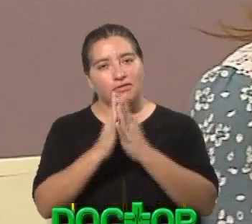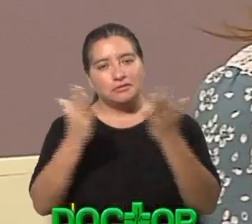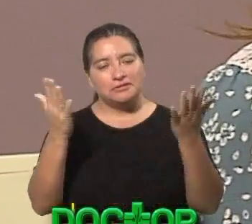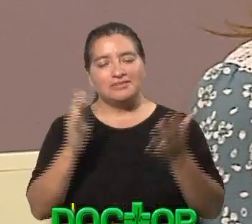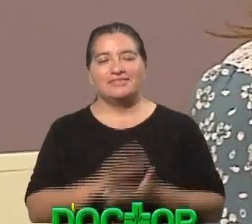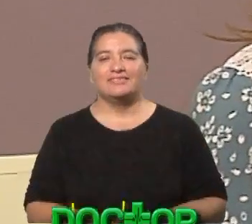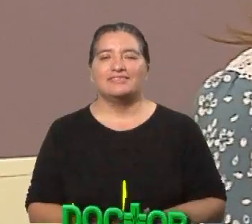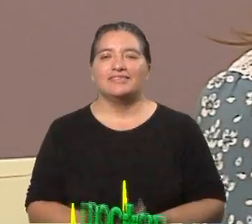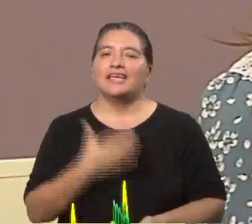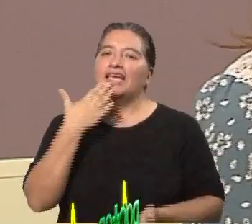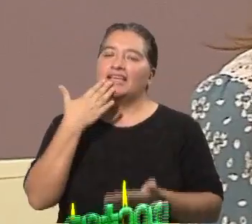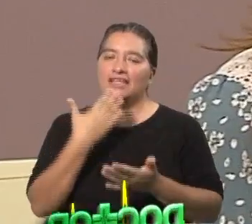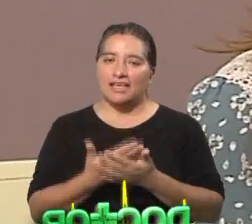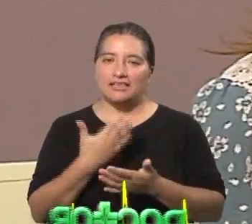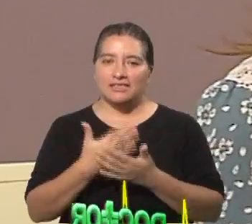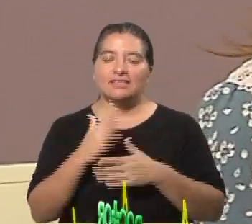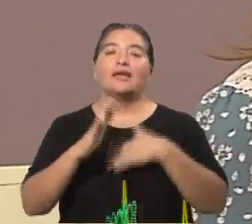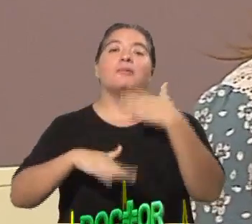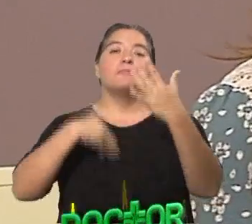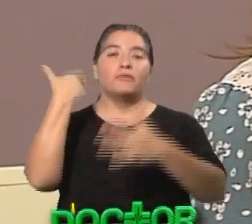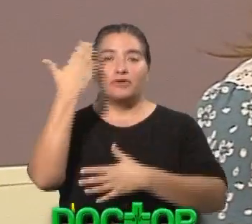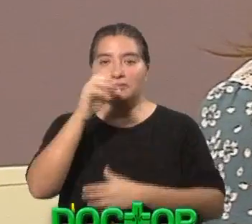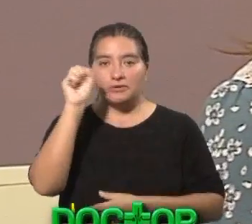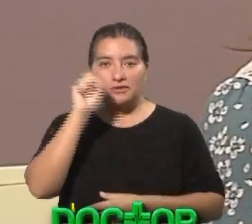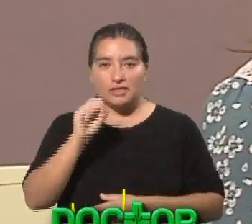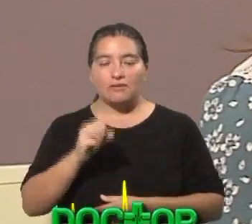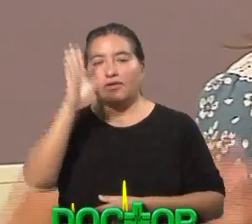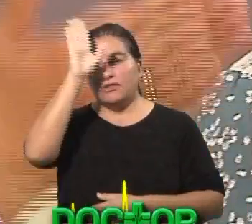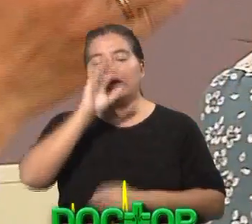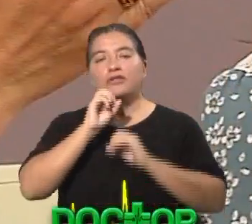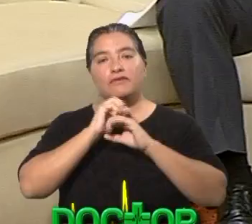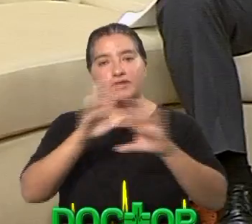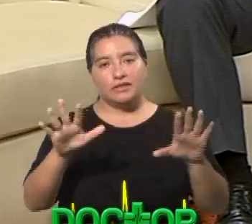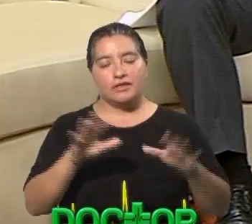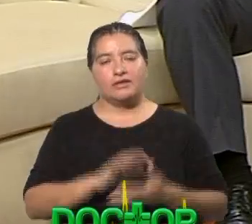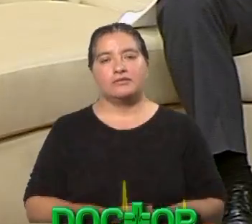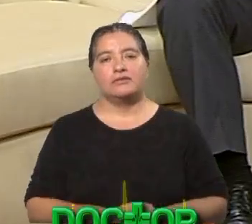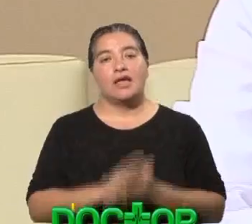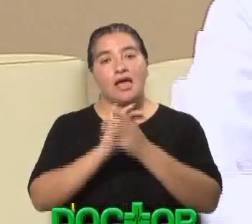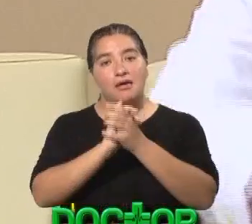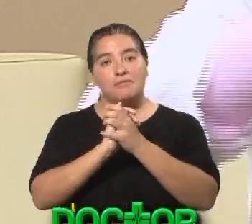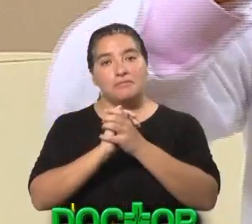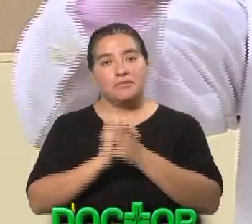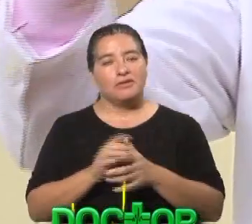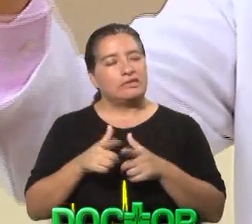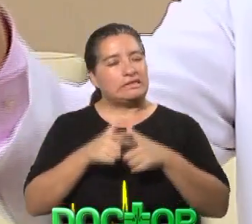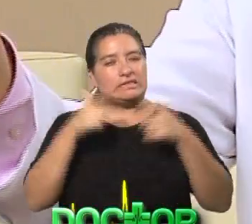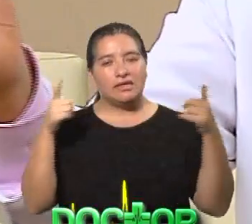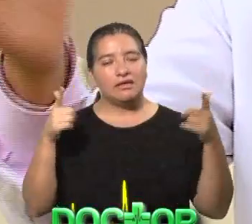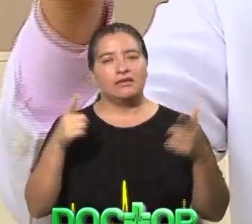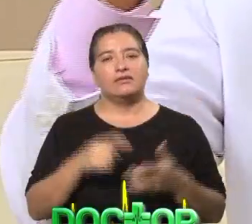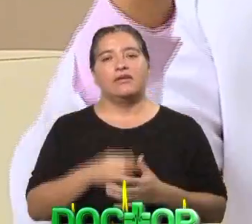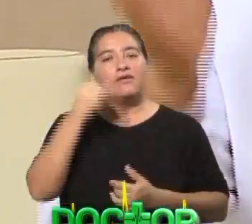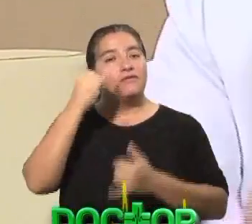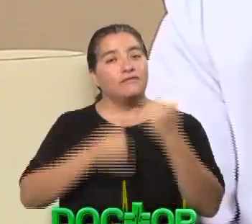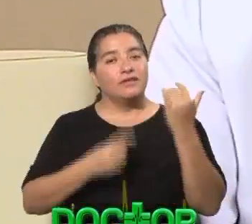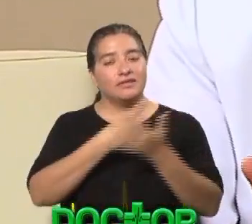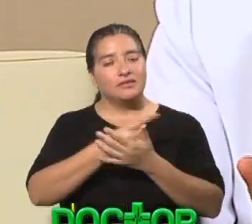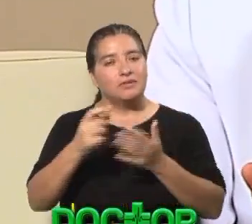Bien, muchísimas gracias. Con nosotros será hasta el próximo sábado. Que Dios los bendiga. Estimados amigos, que tengan un gran fin de semana